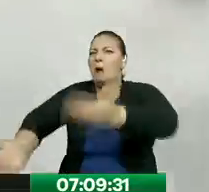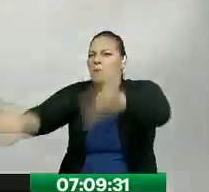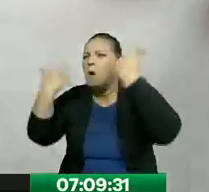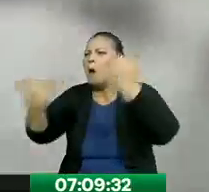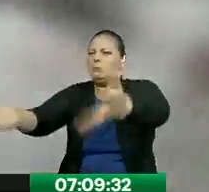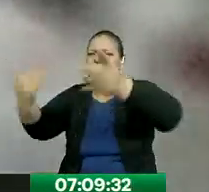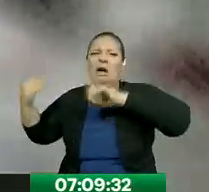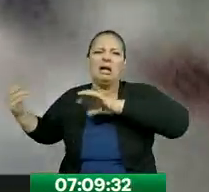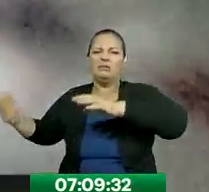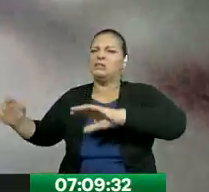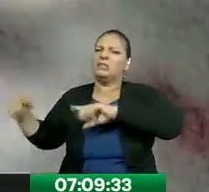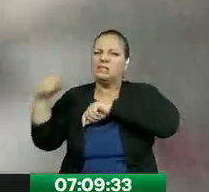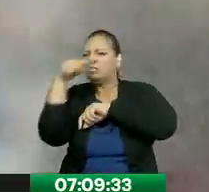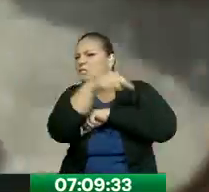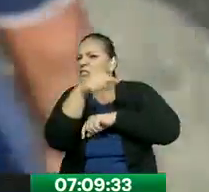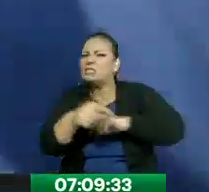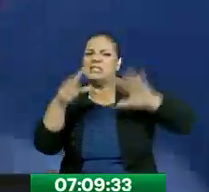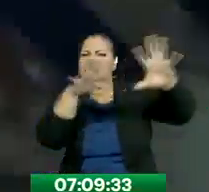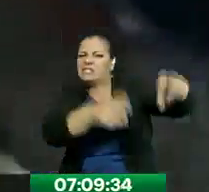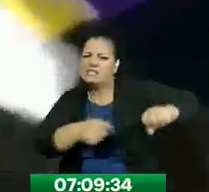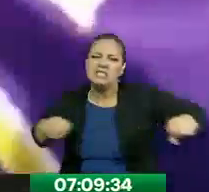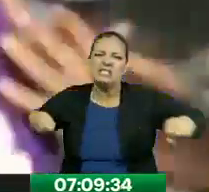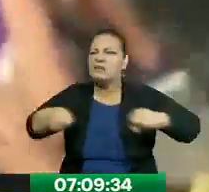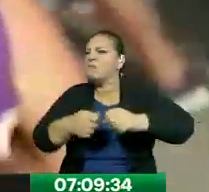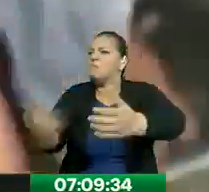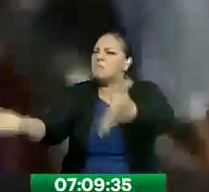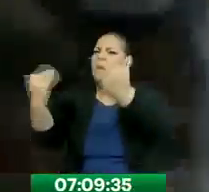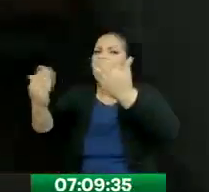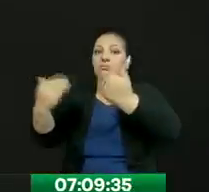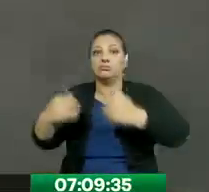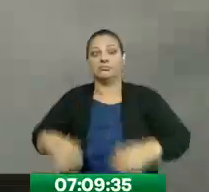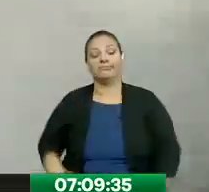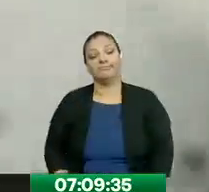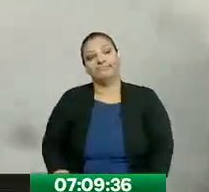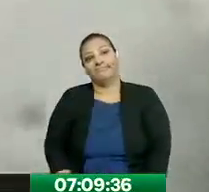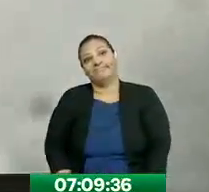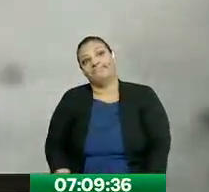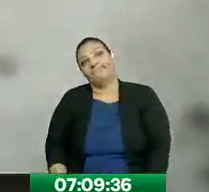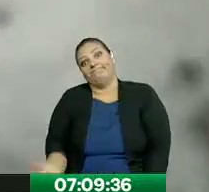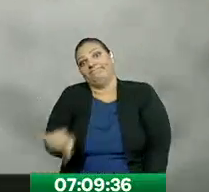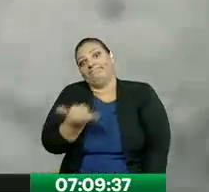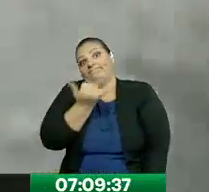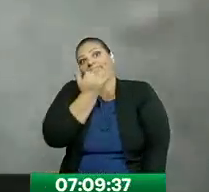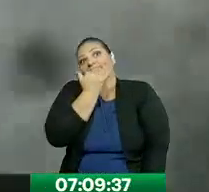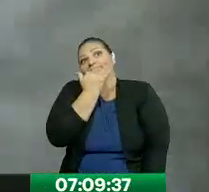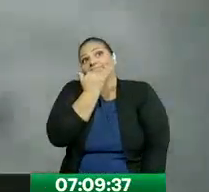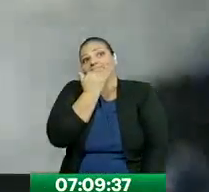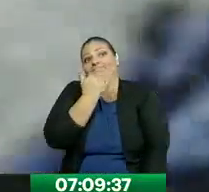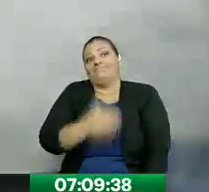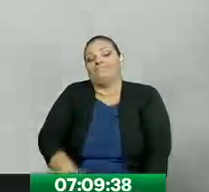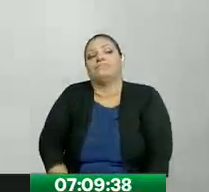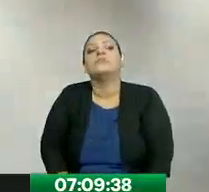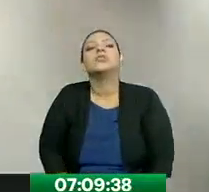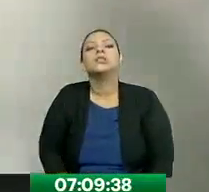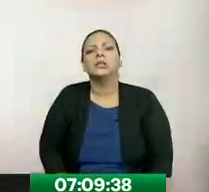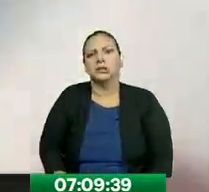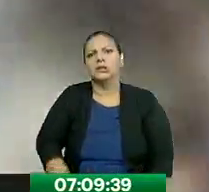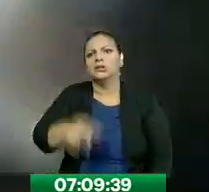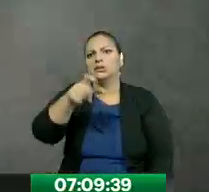personas detenidas son las primeras 8 detenidas, porque ahí había un número importante de